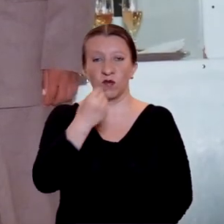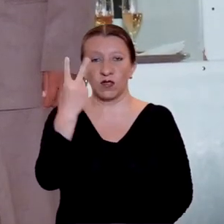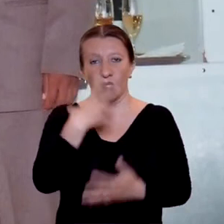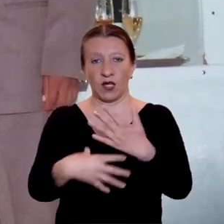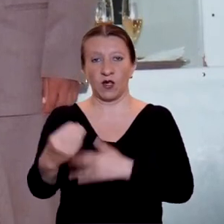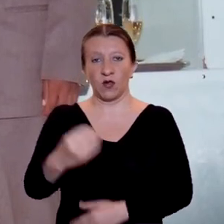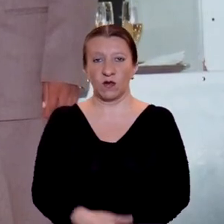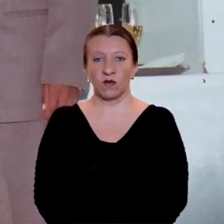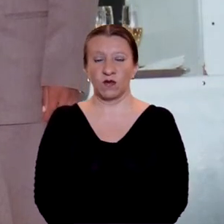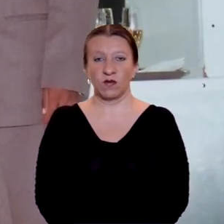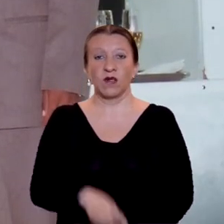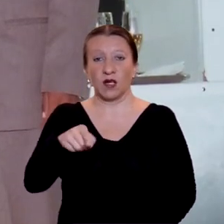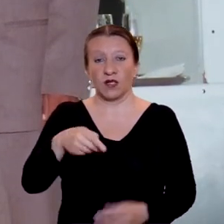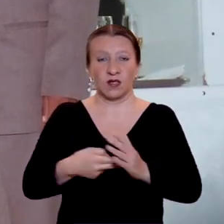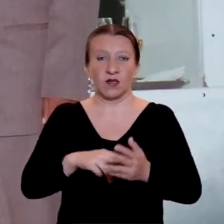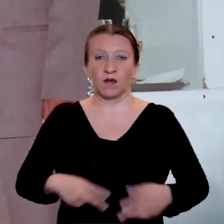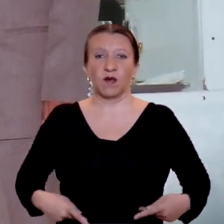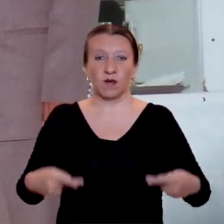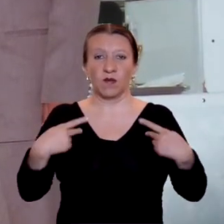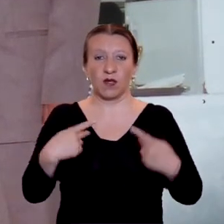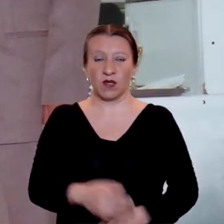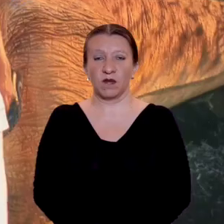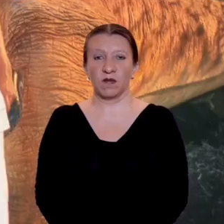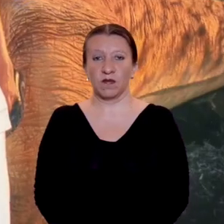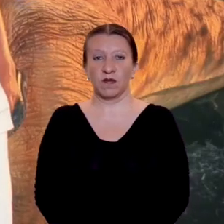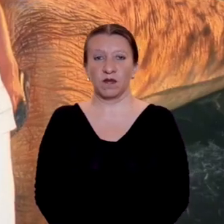dos hermosos hijos. Esa es la vida. Uno